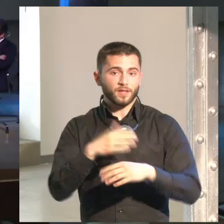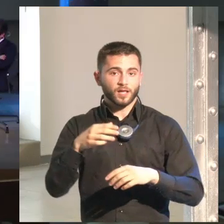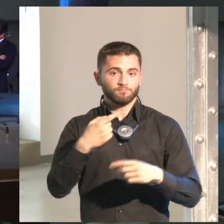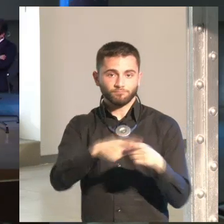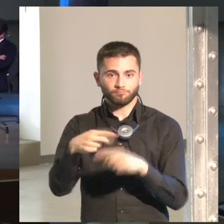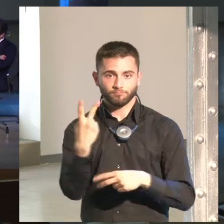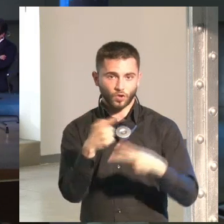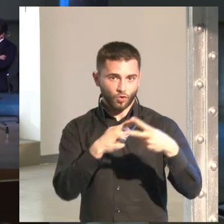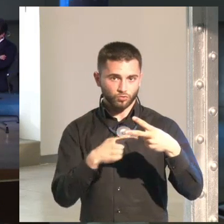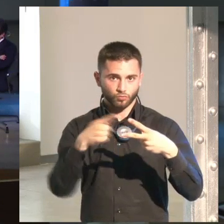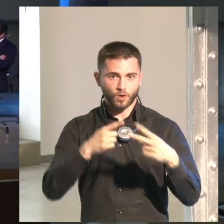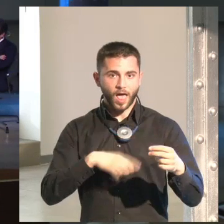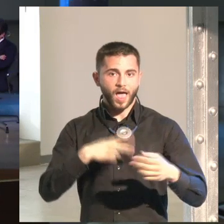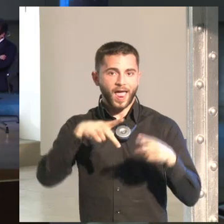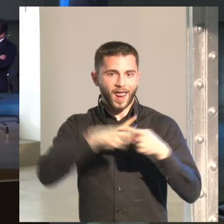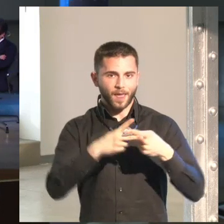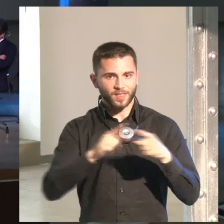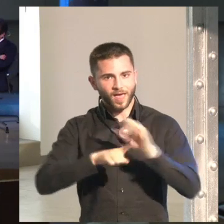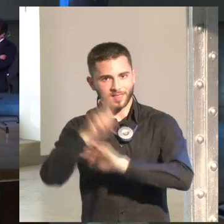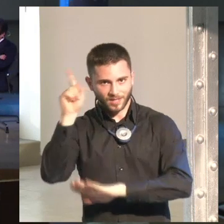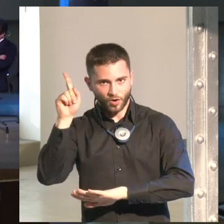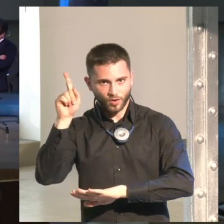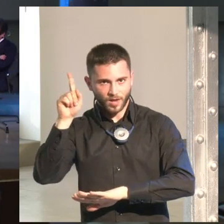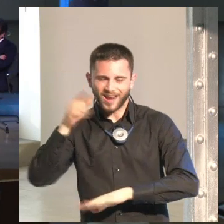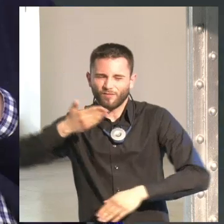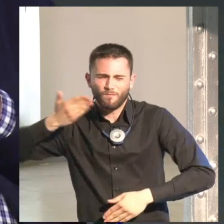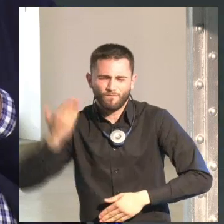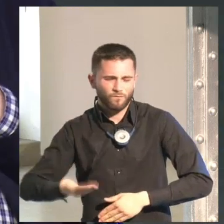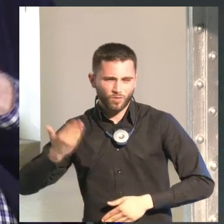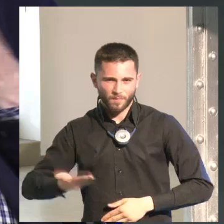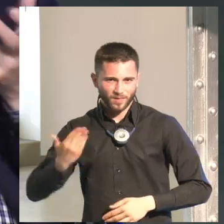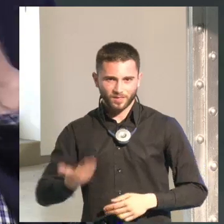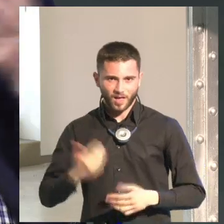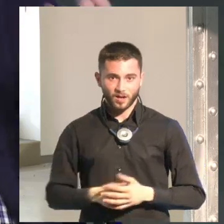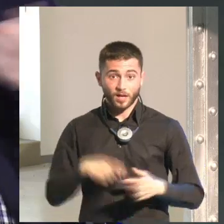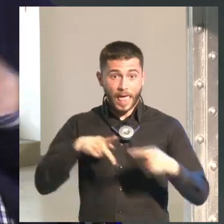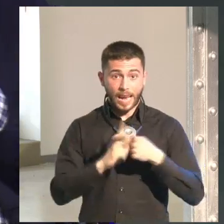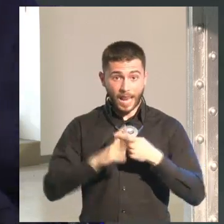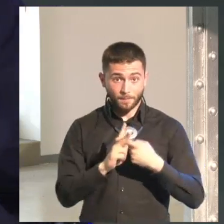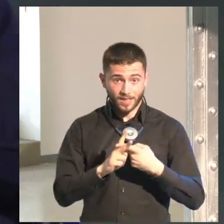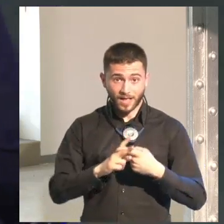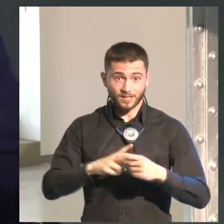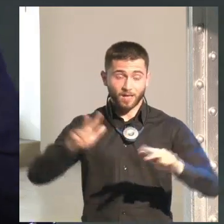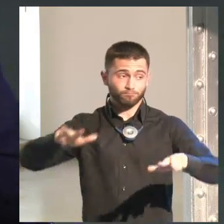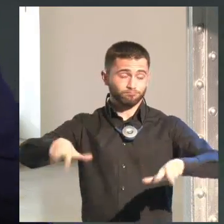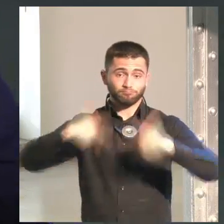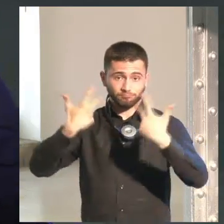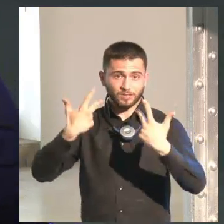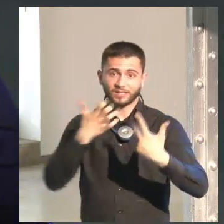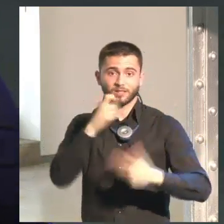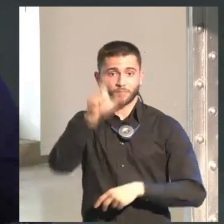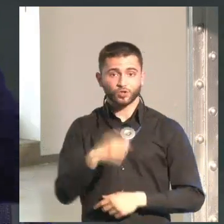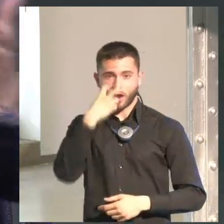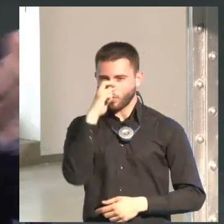cosas. Una es desarrollar herramientas. Creemos que eso es fundamental. Herramientas que permitan a cualquiera que tenga